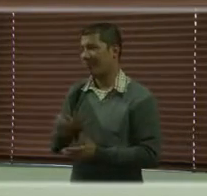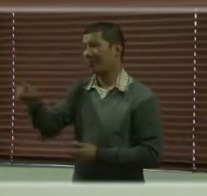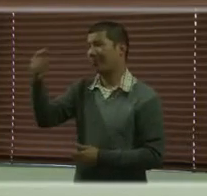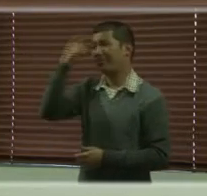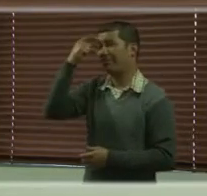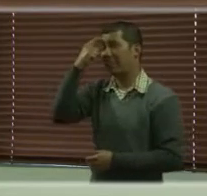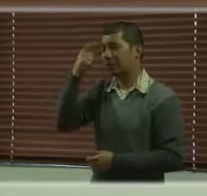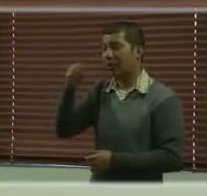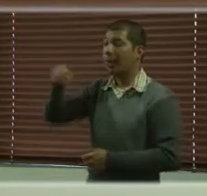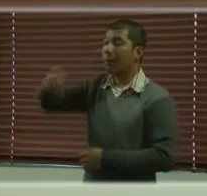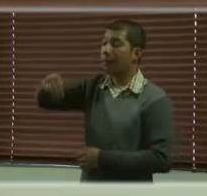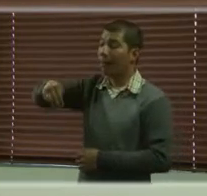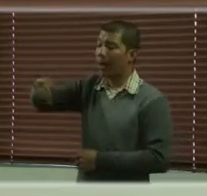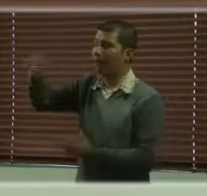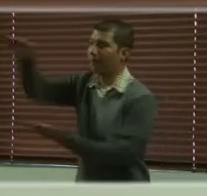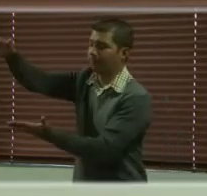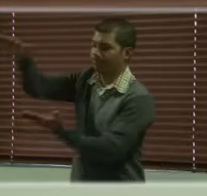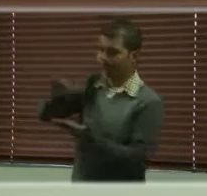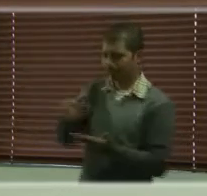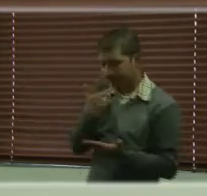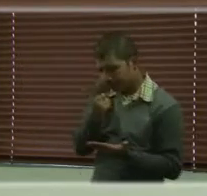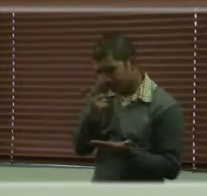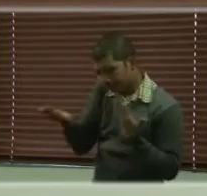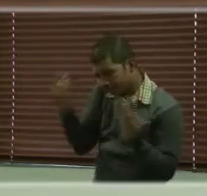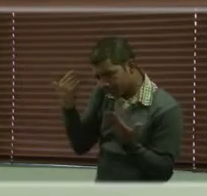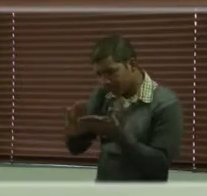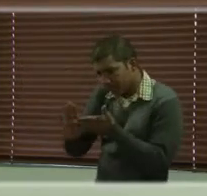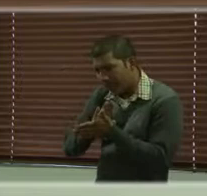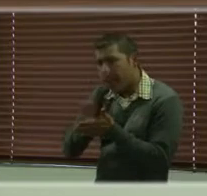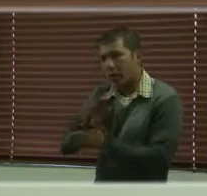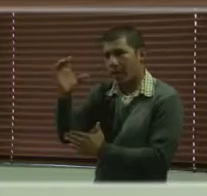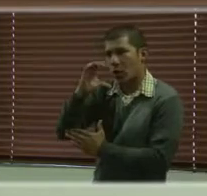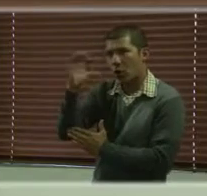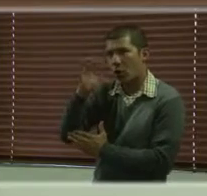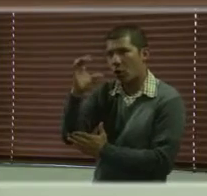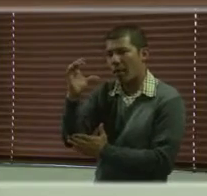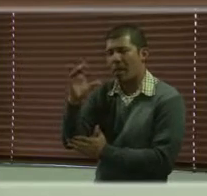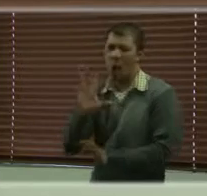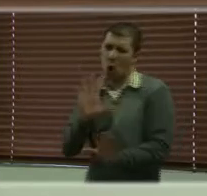que ser antes y generalmente es el día que que inicia el diálogo